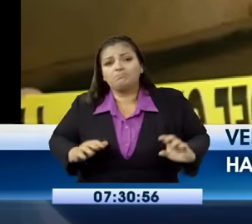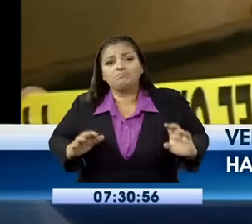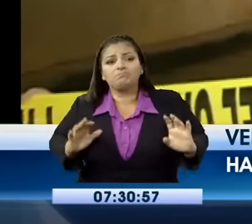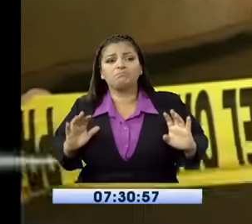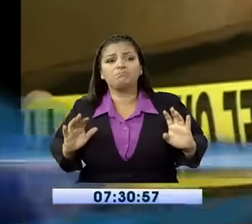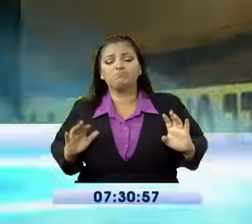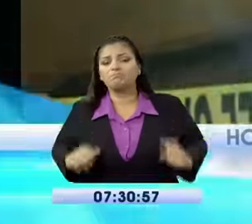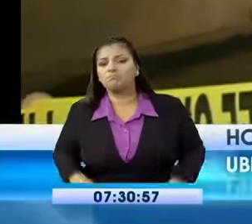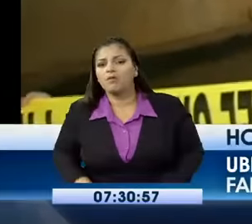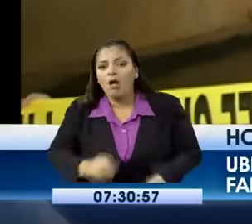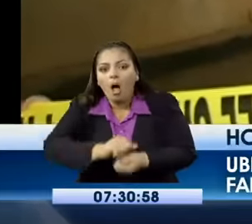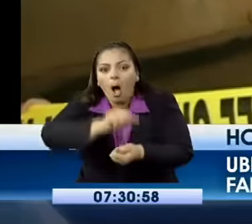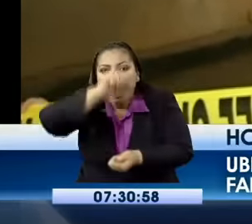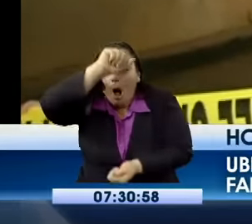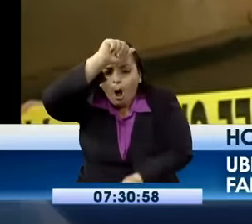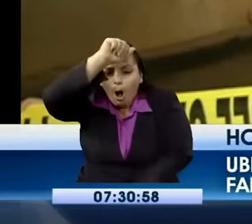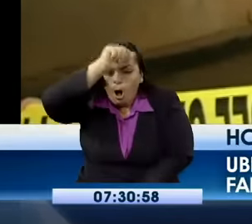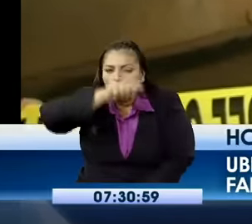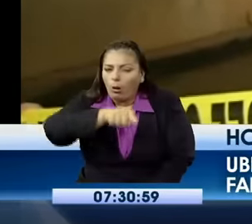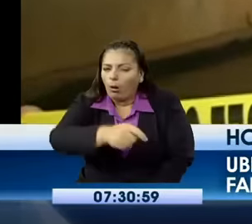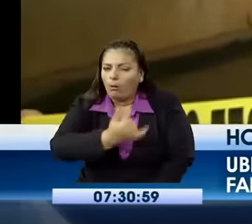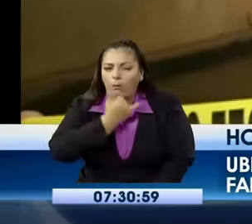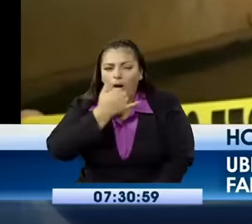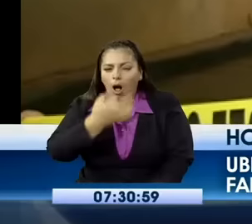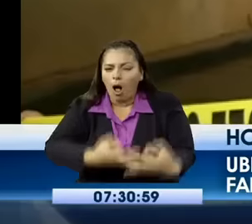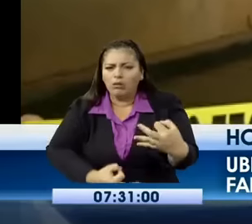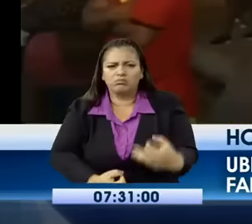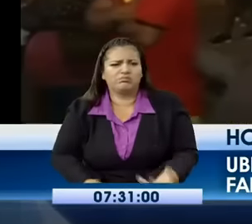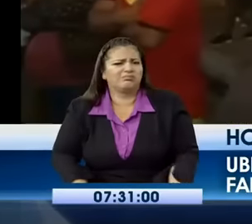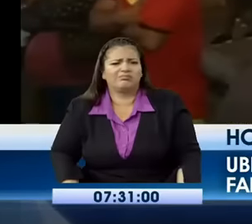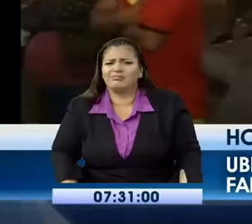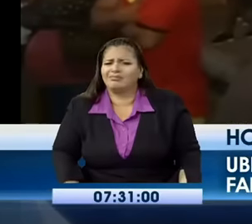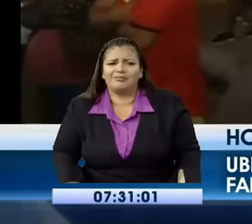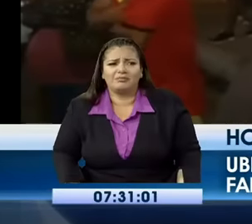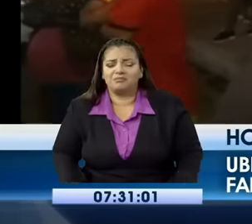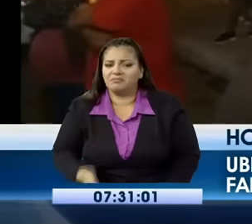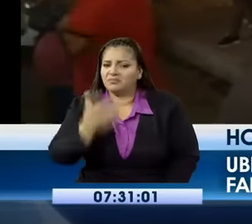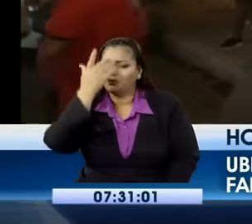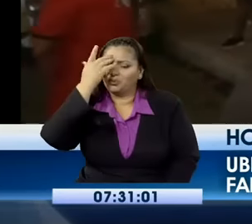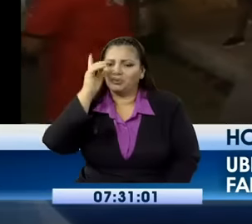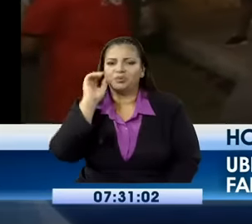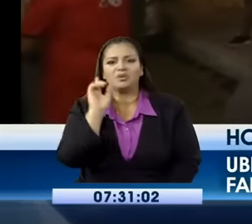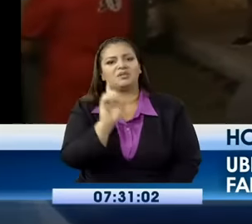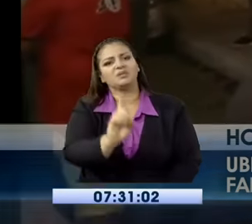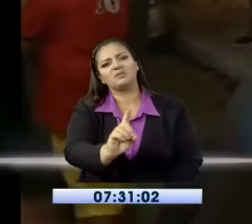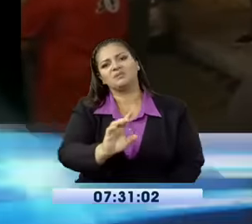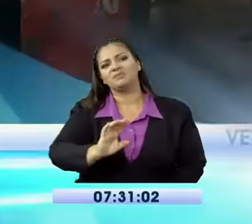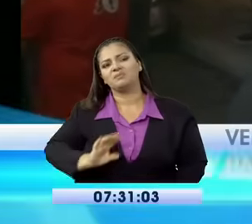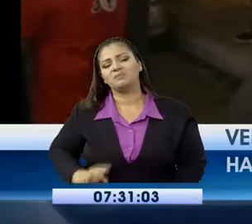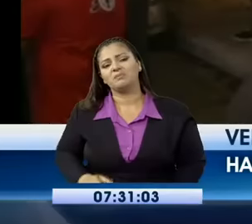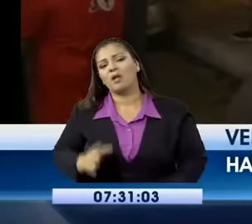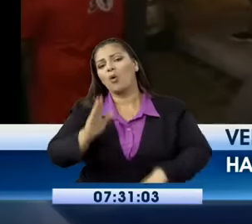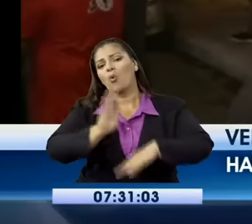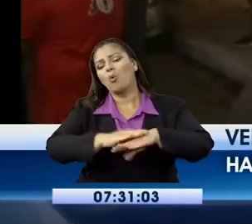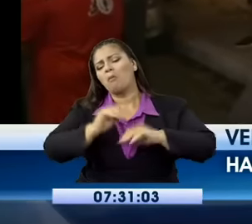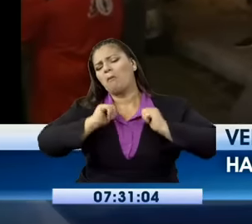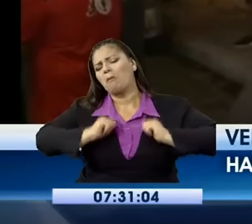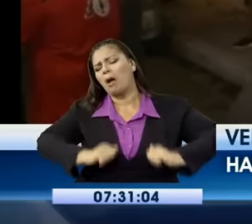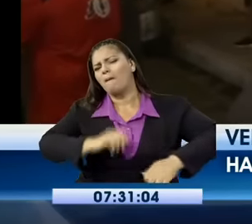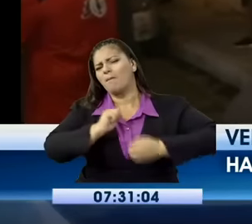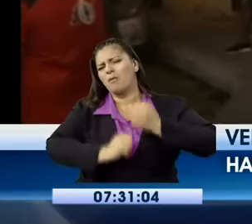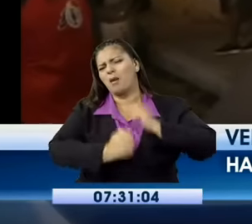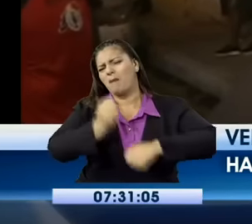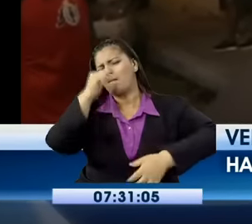algo nadie sabe no podemos juzgar a las personas por qué tomó esa decisión de pronto fue la depresión que tenía de muchos problemas